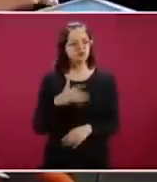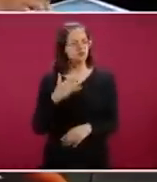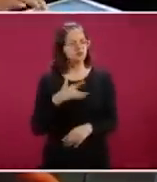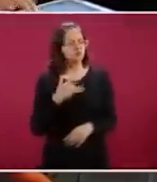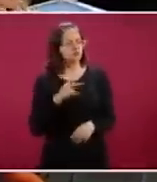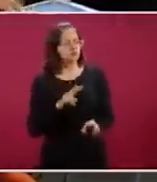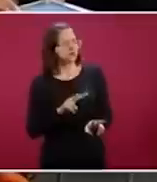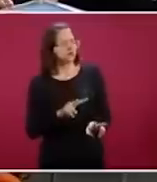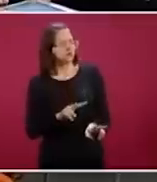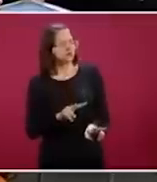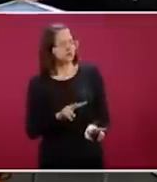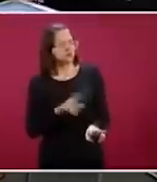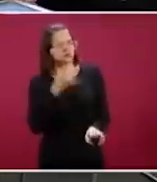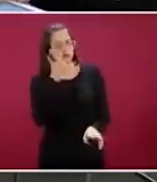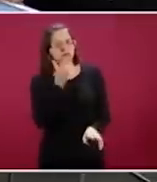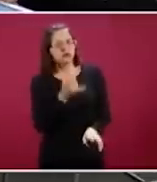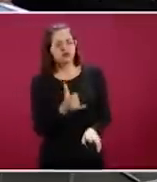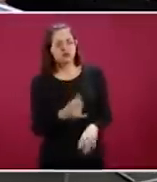eso.